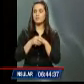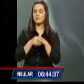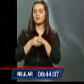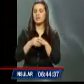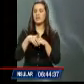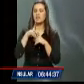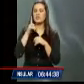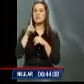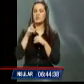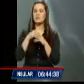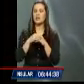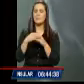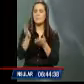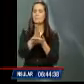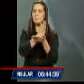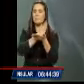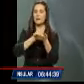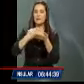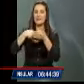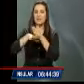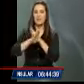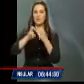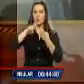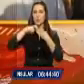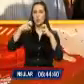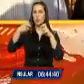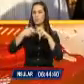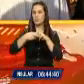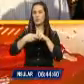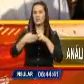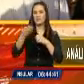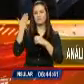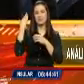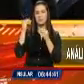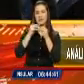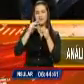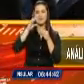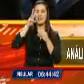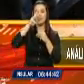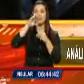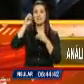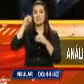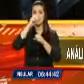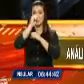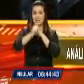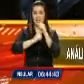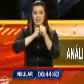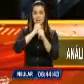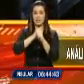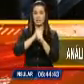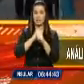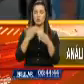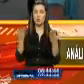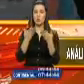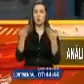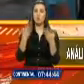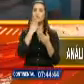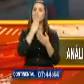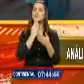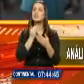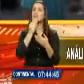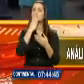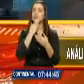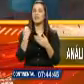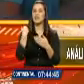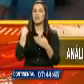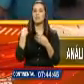Es una fase dentro de un conflicto que lleva más de 60 años, donde los israelíes tienen